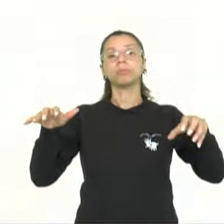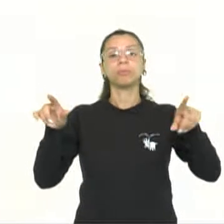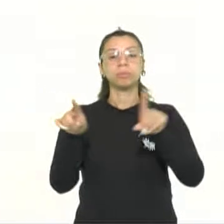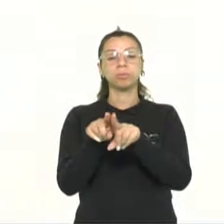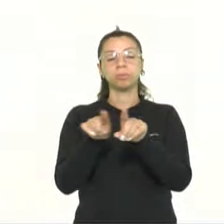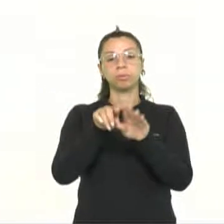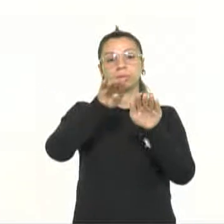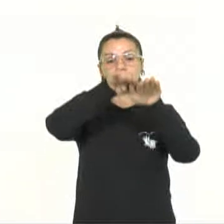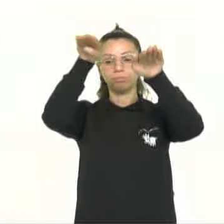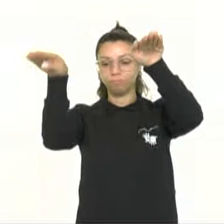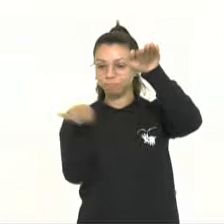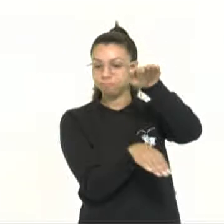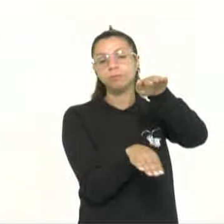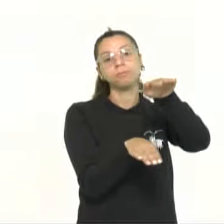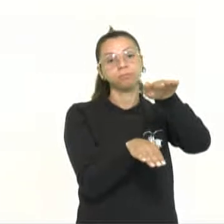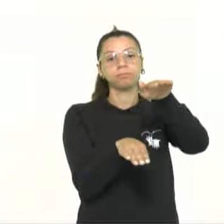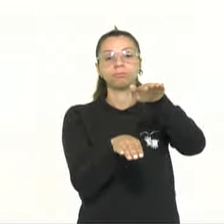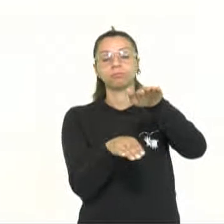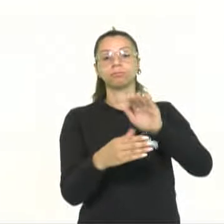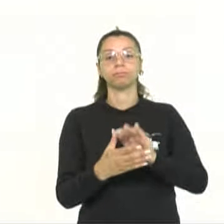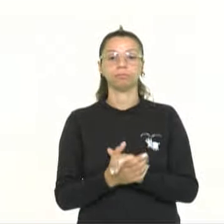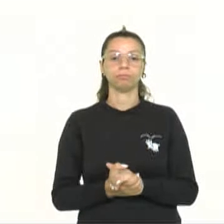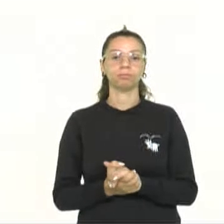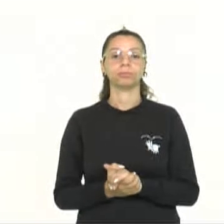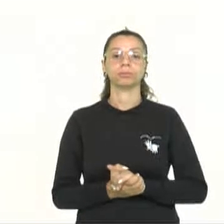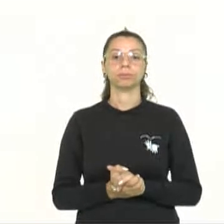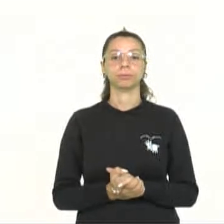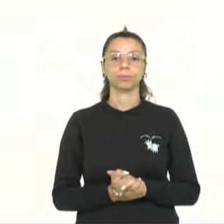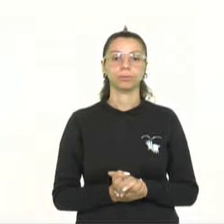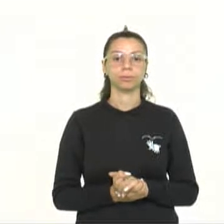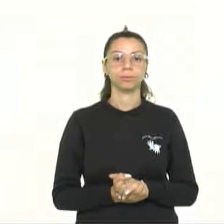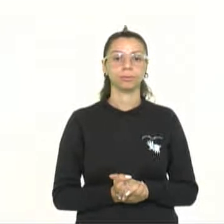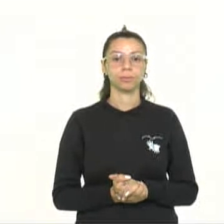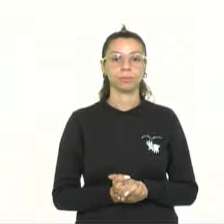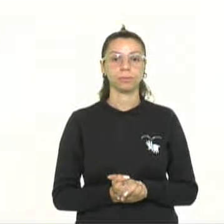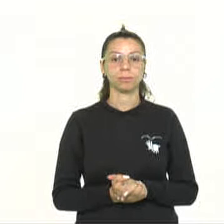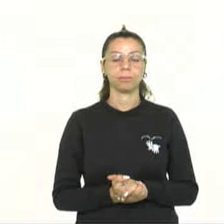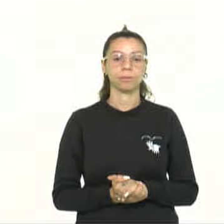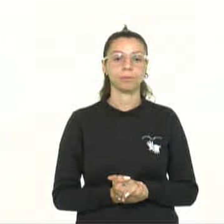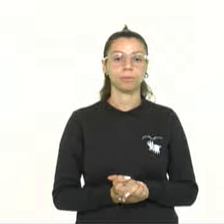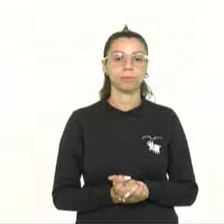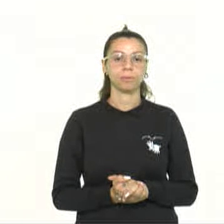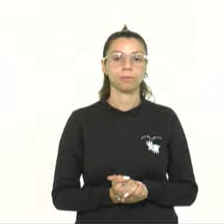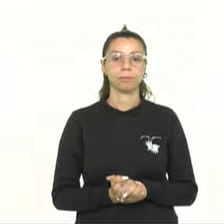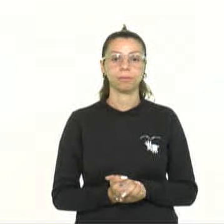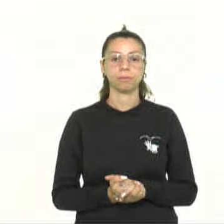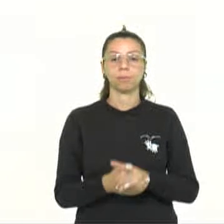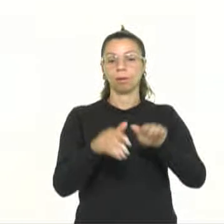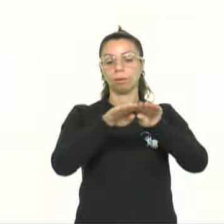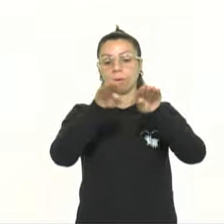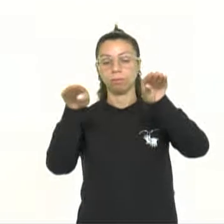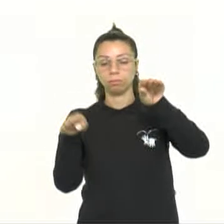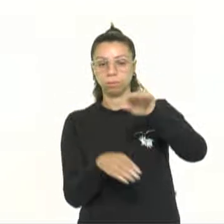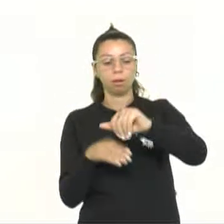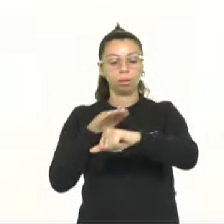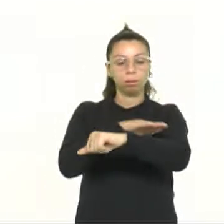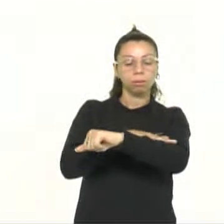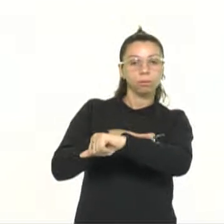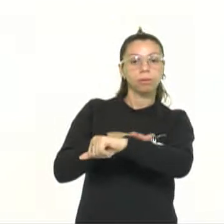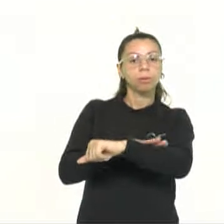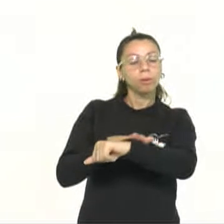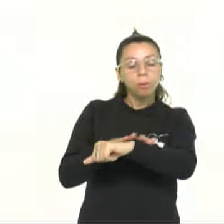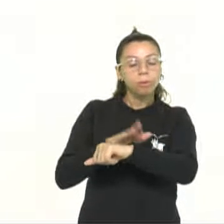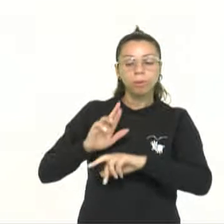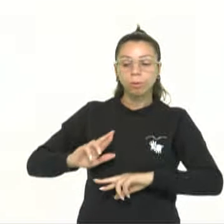menos al otro, solo porque es diferente, de otro color, de otra nacionalidad, de otro sexo, de